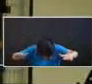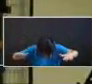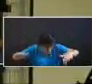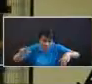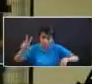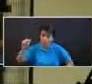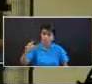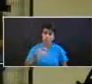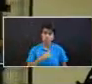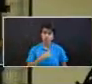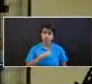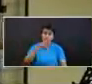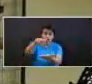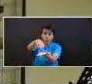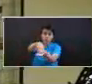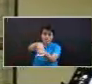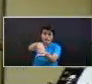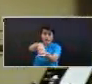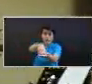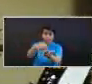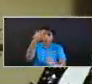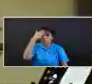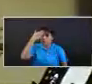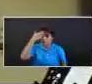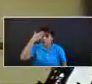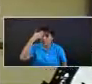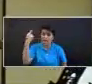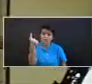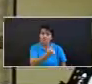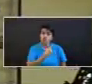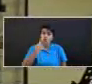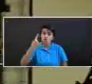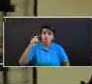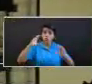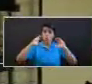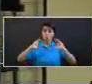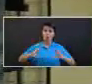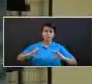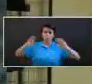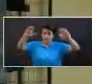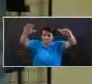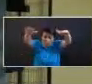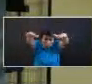no solo de rodillas, poniendo su frente, todo su cuerpo tirado en el suelo.